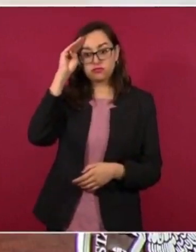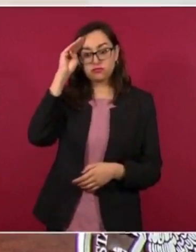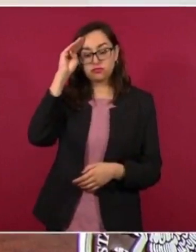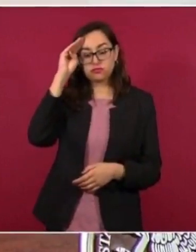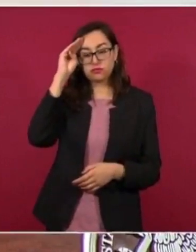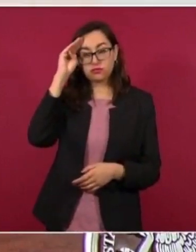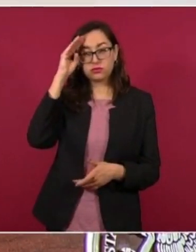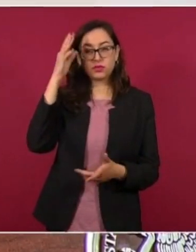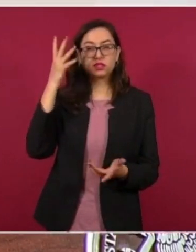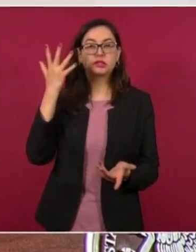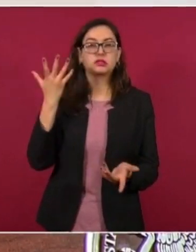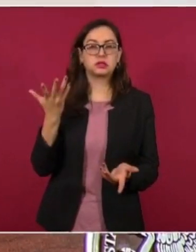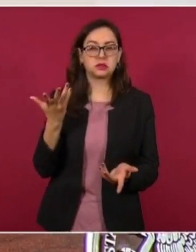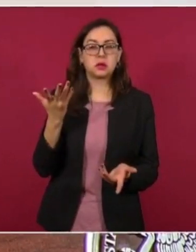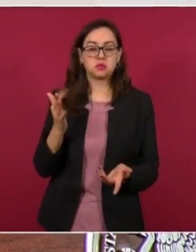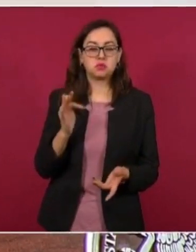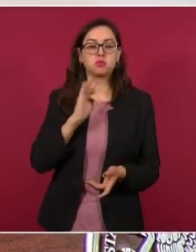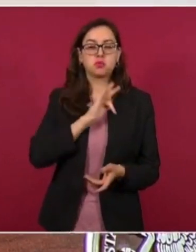querer